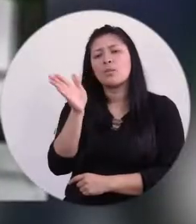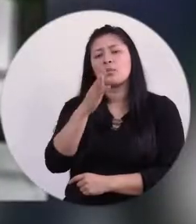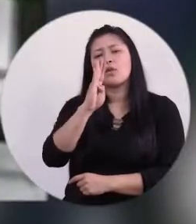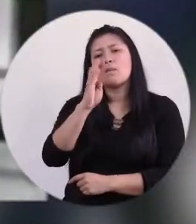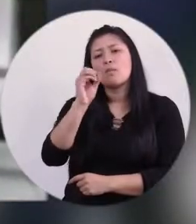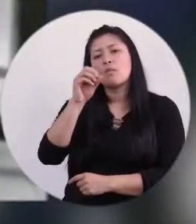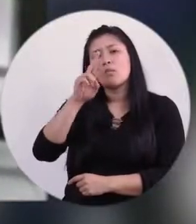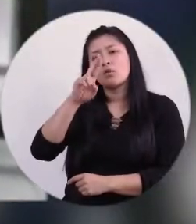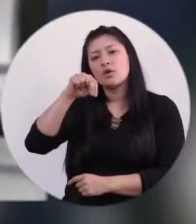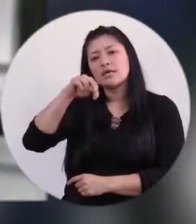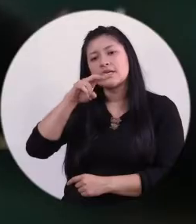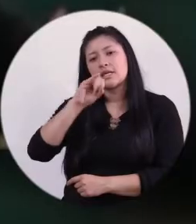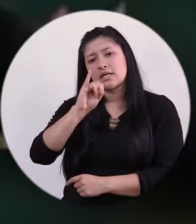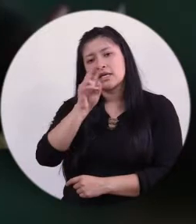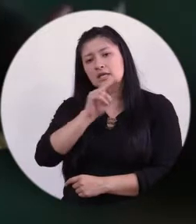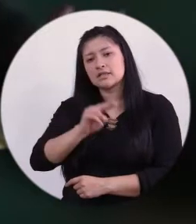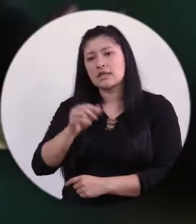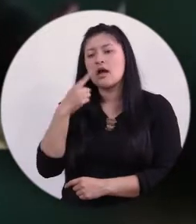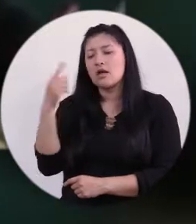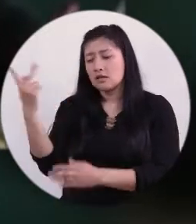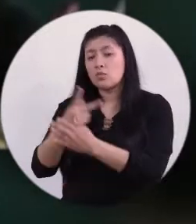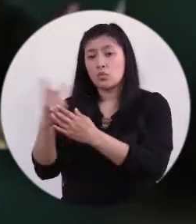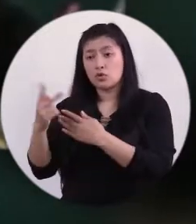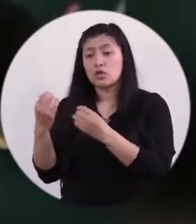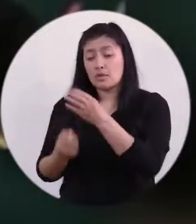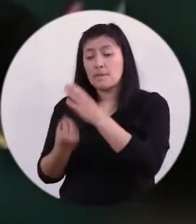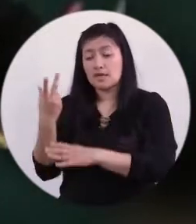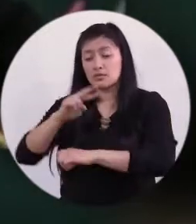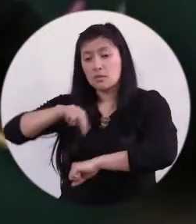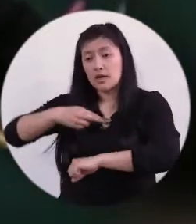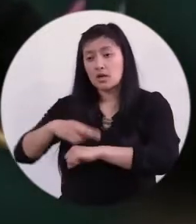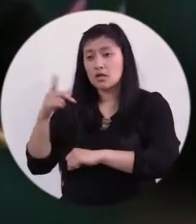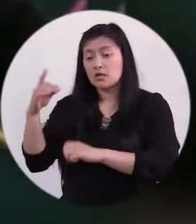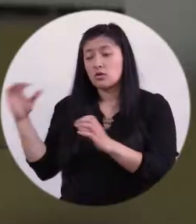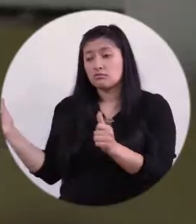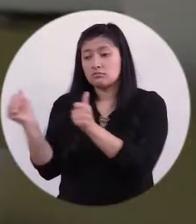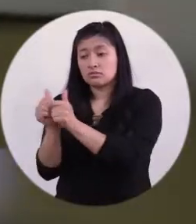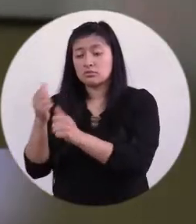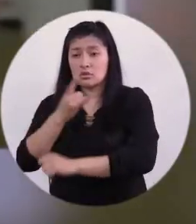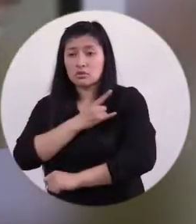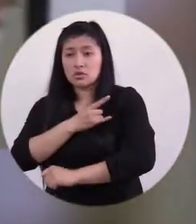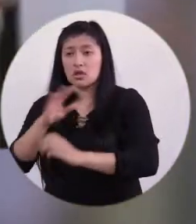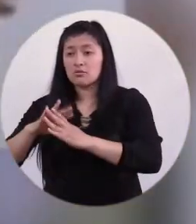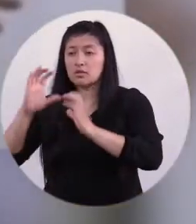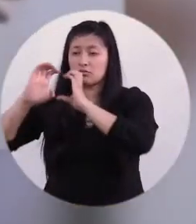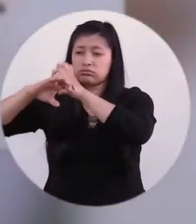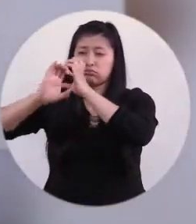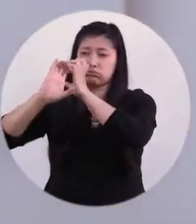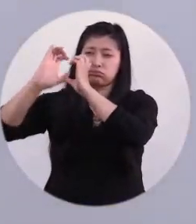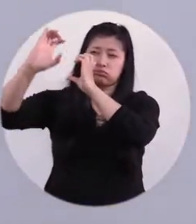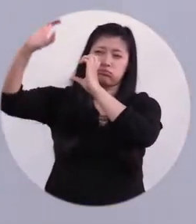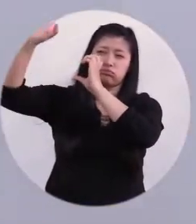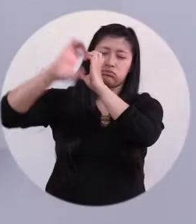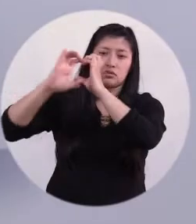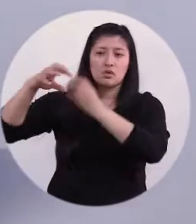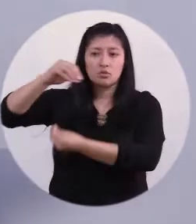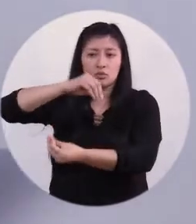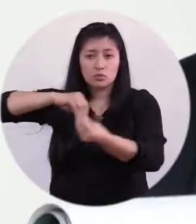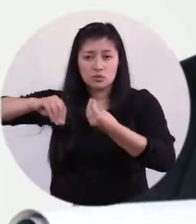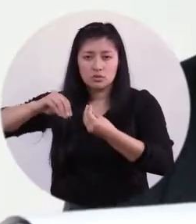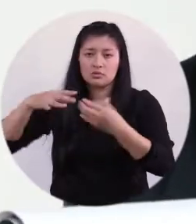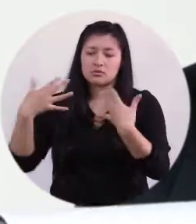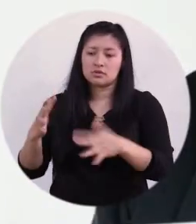quijano bar niza ustedes saben que él tiene un proyecto desde hace muchísimo tiempo para pasto para nariño con la universidad que es este